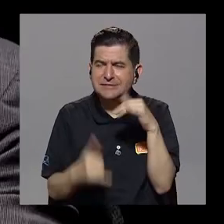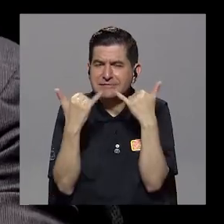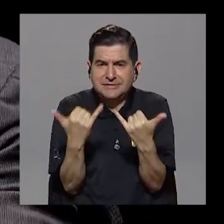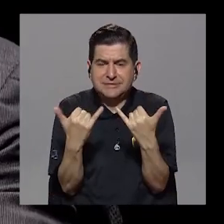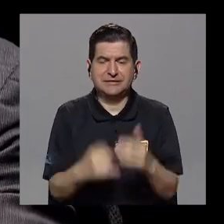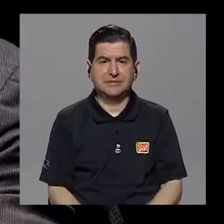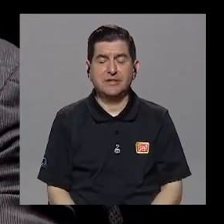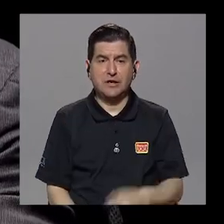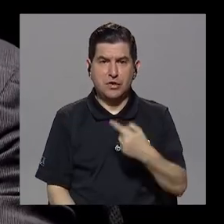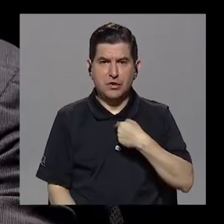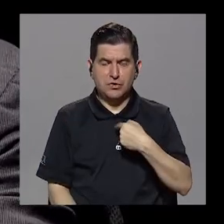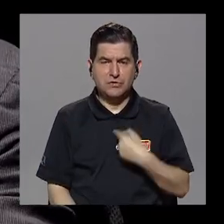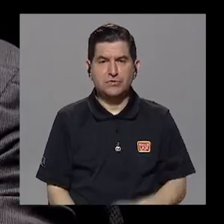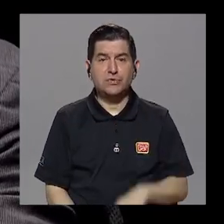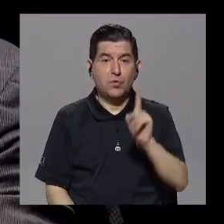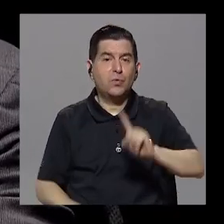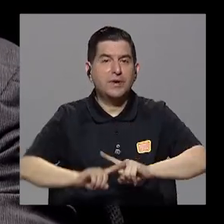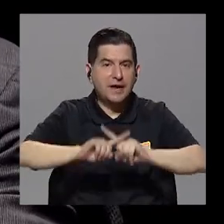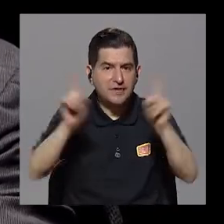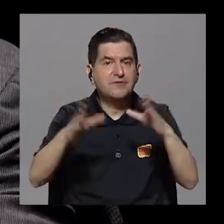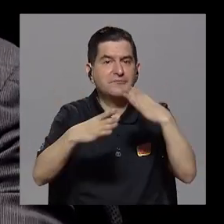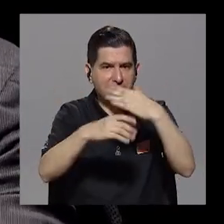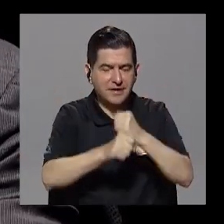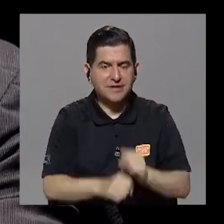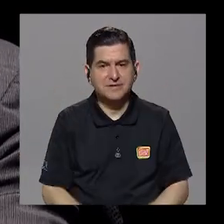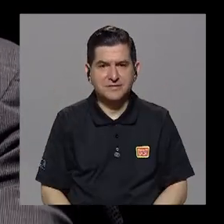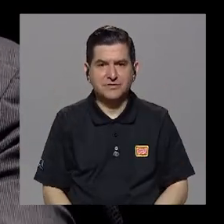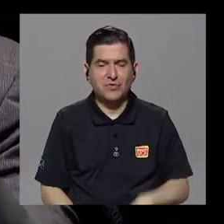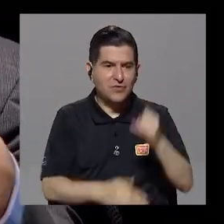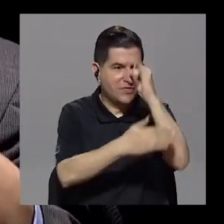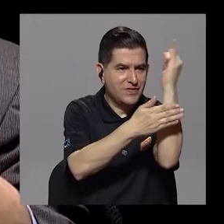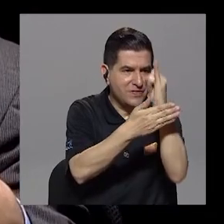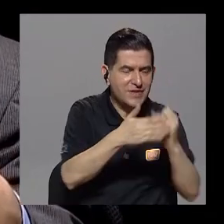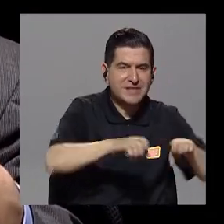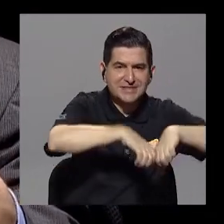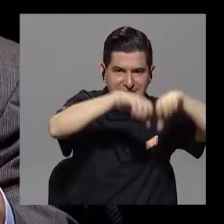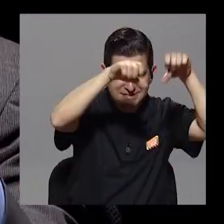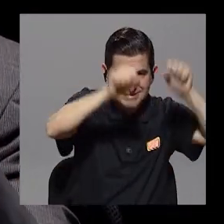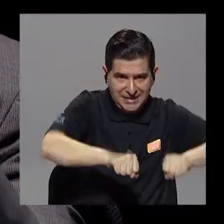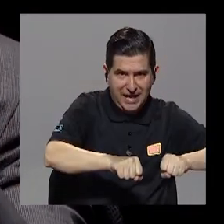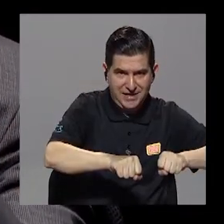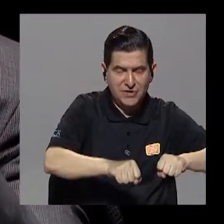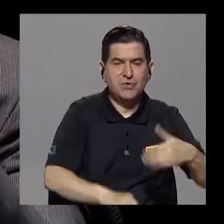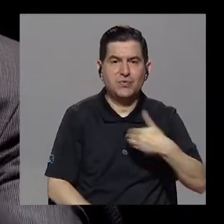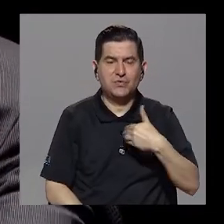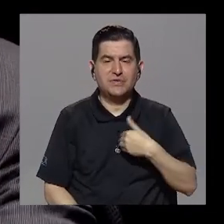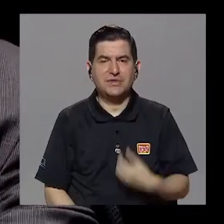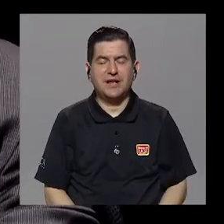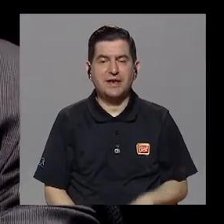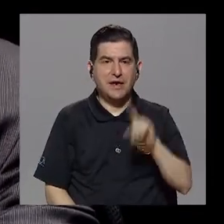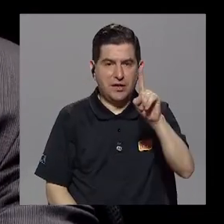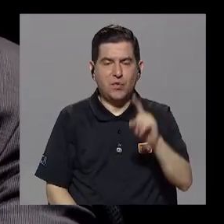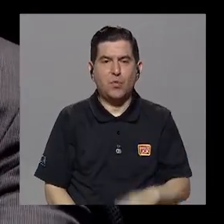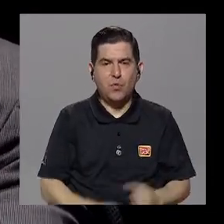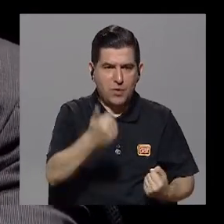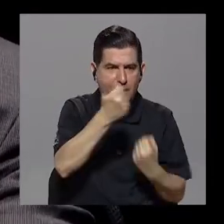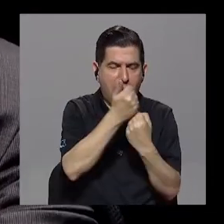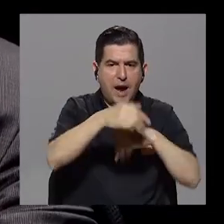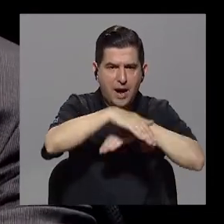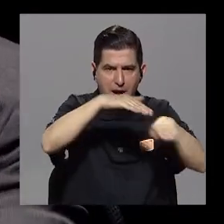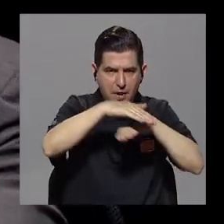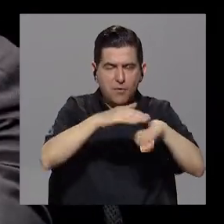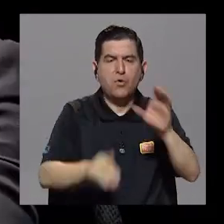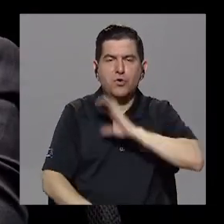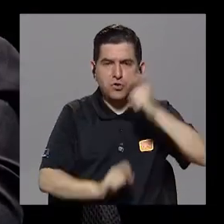Sí, aquí estoy haciendo una distinción entre el diseño del sistema, en el sentido de tener un pilar básico